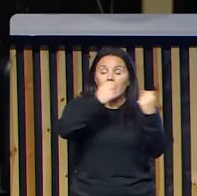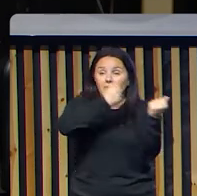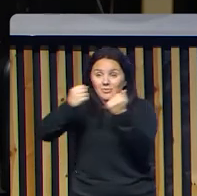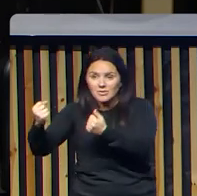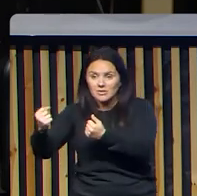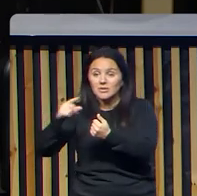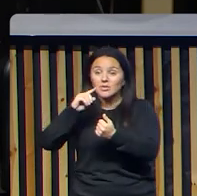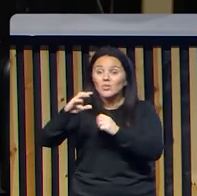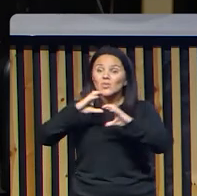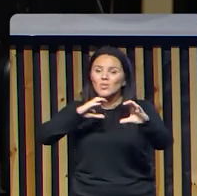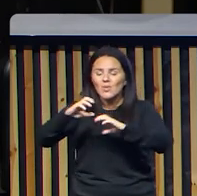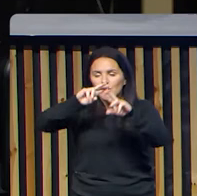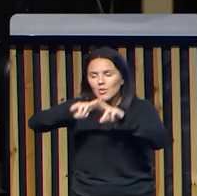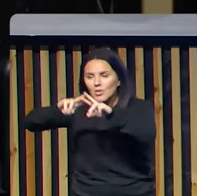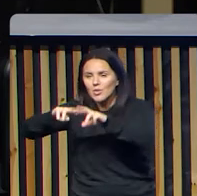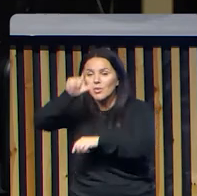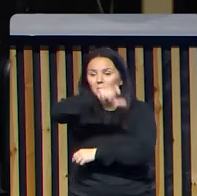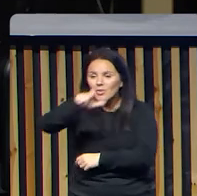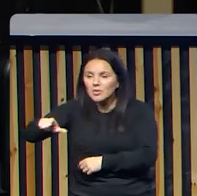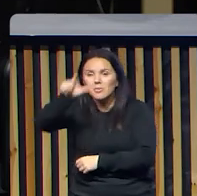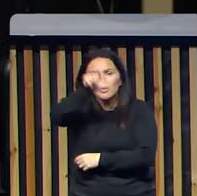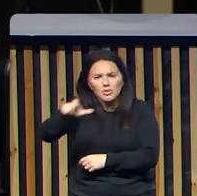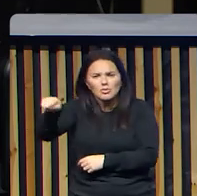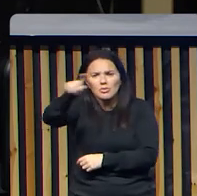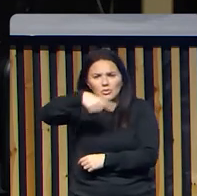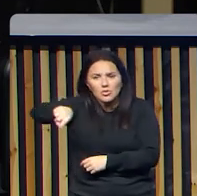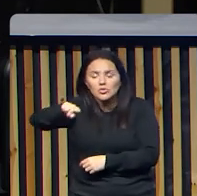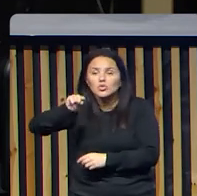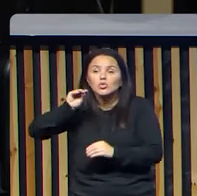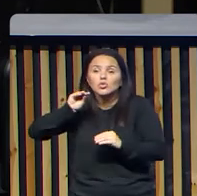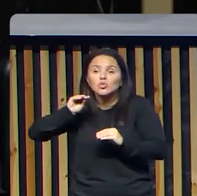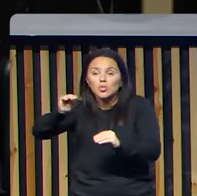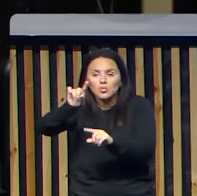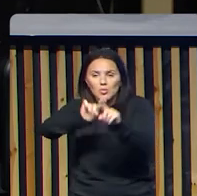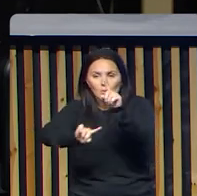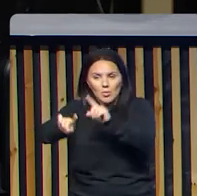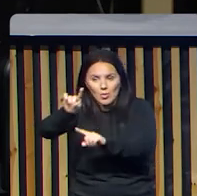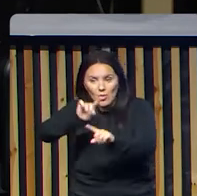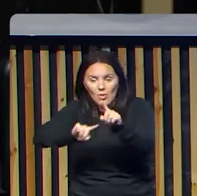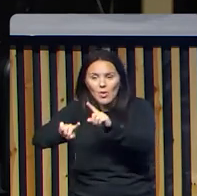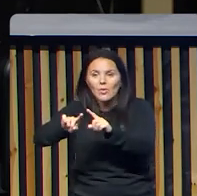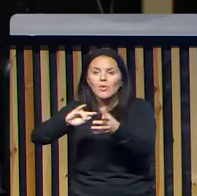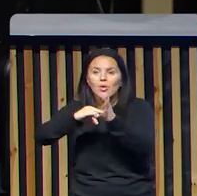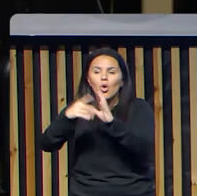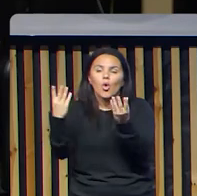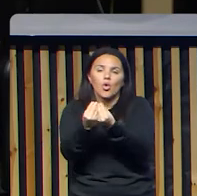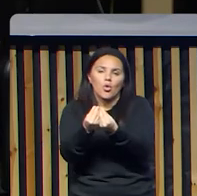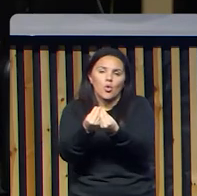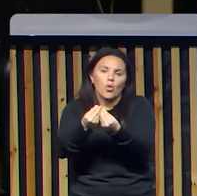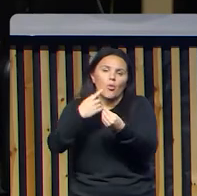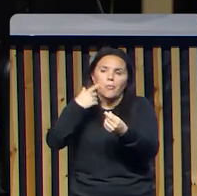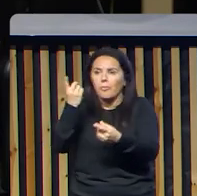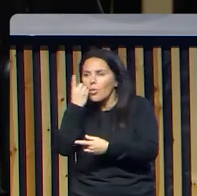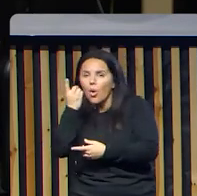comunicación hacia la ciudadanía pensando también en personas acostumbradas a solucionar sus asuntos a través de dispositivos electrónicos